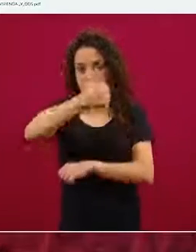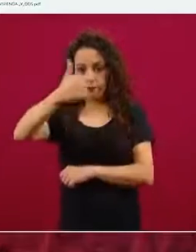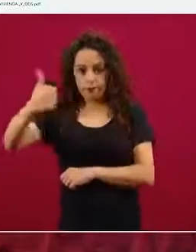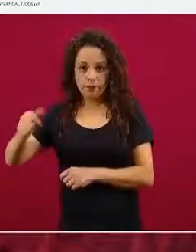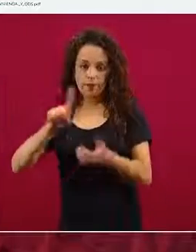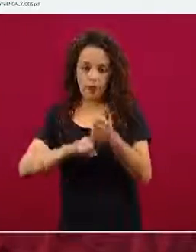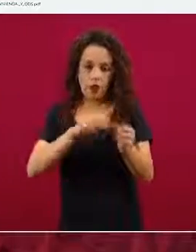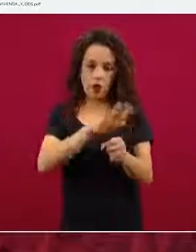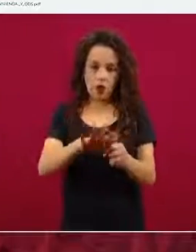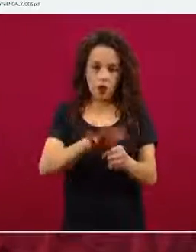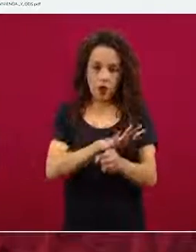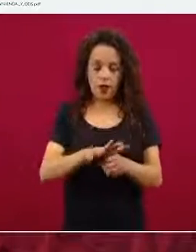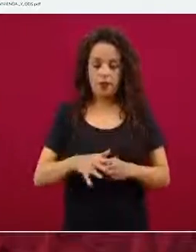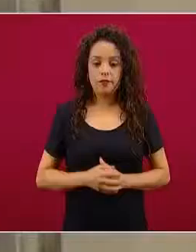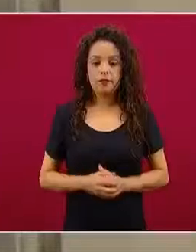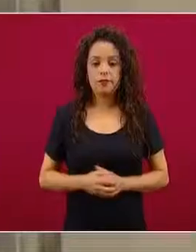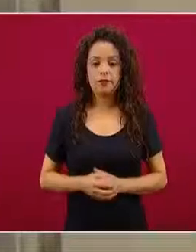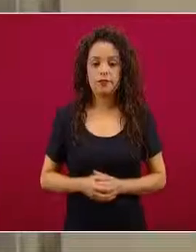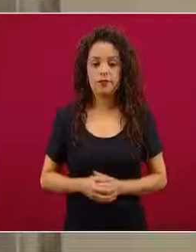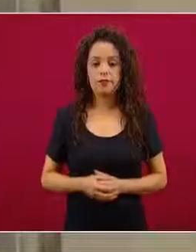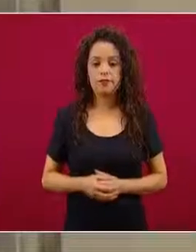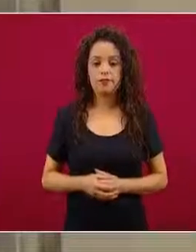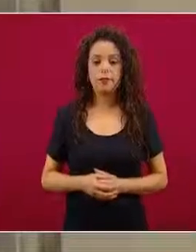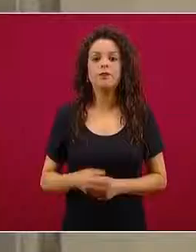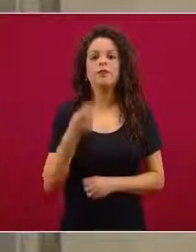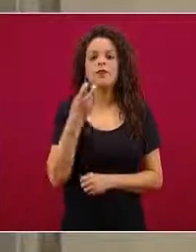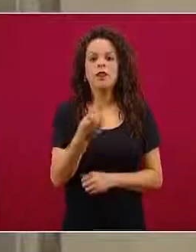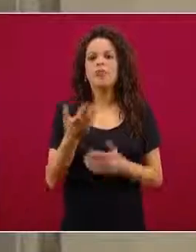Esto tiene una causa fundamental.